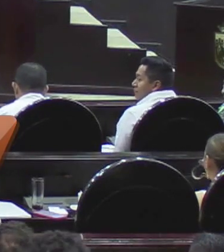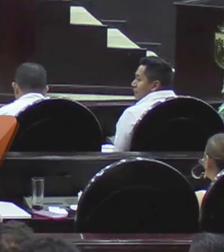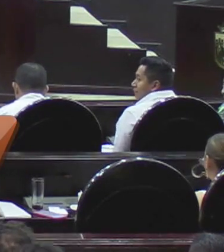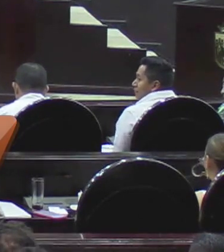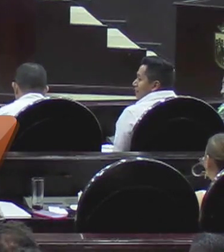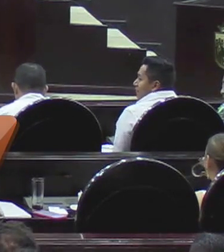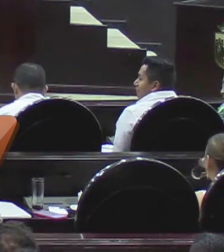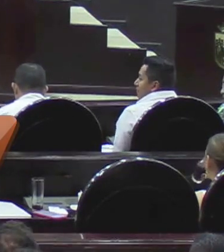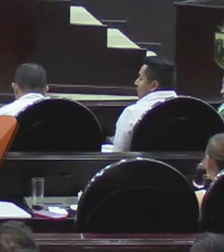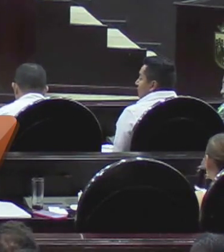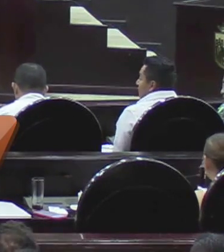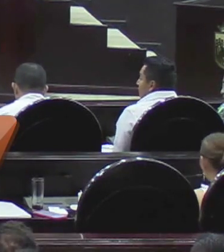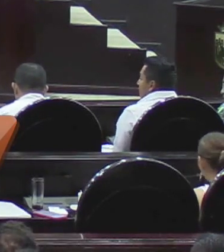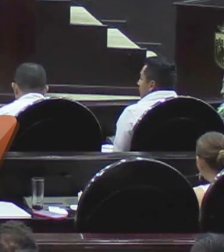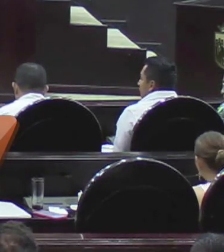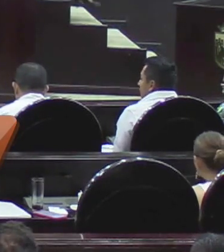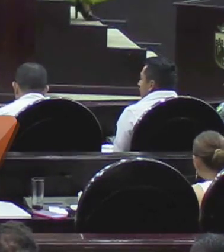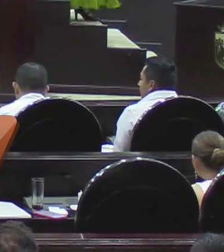momento